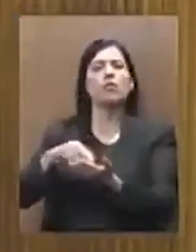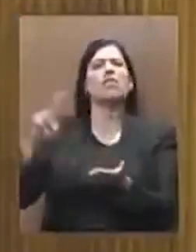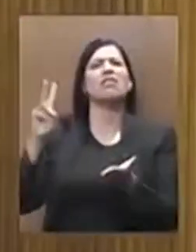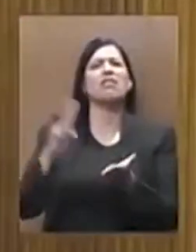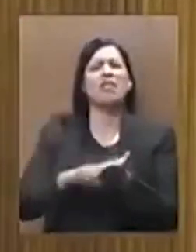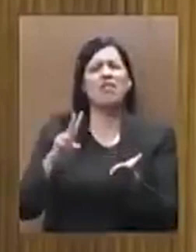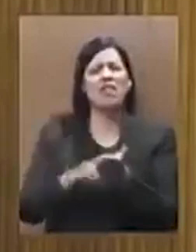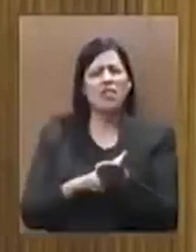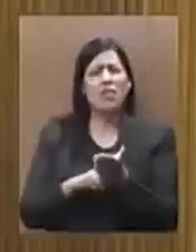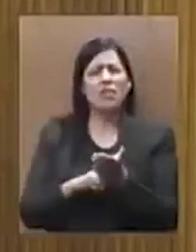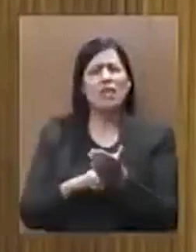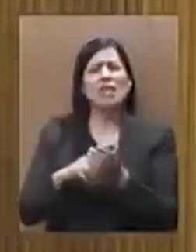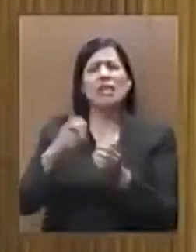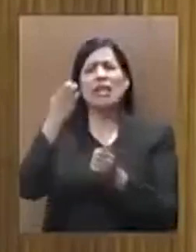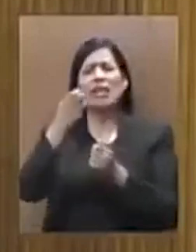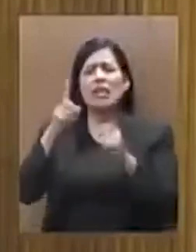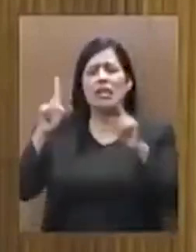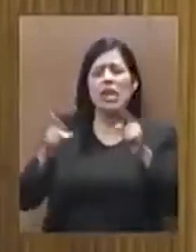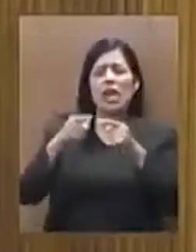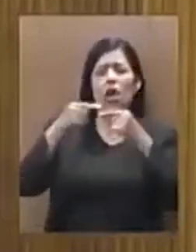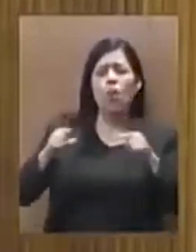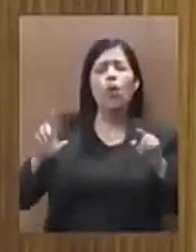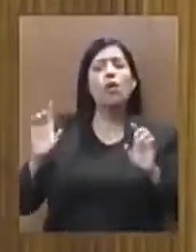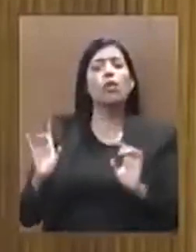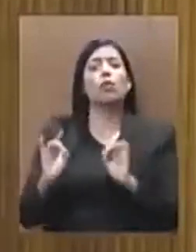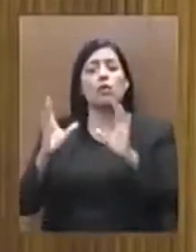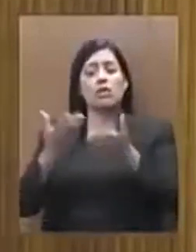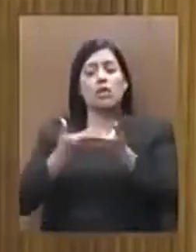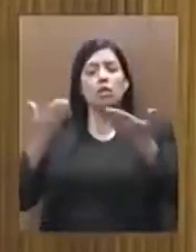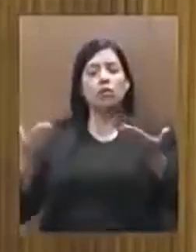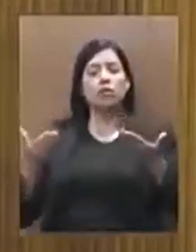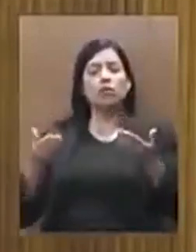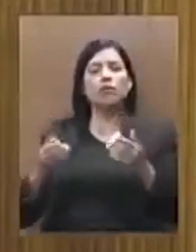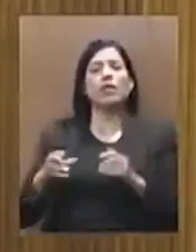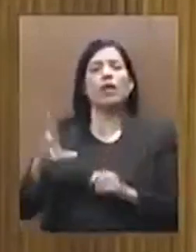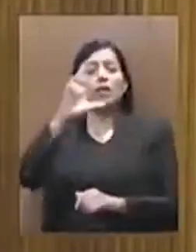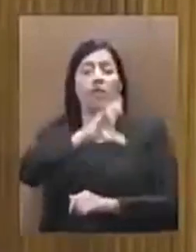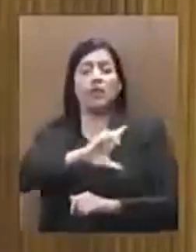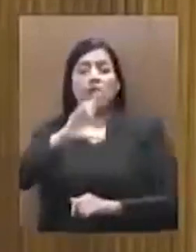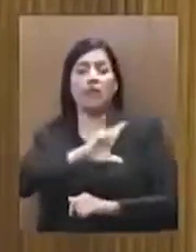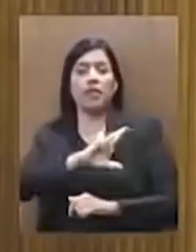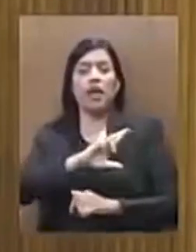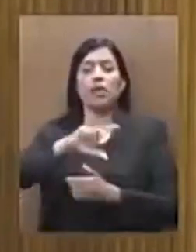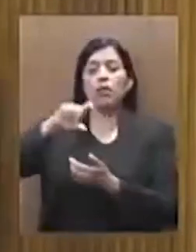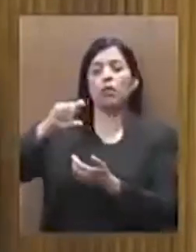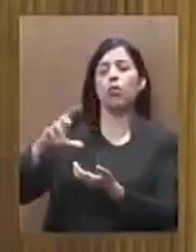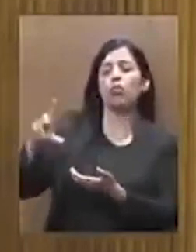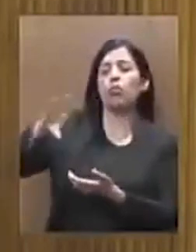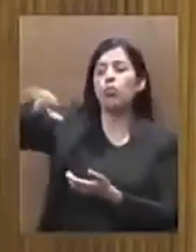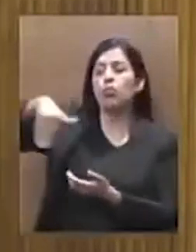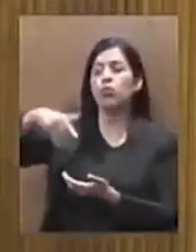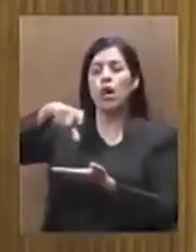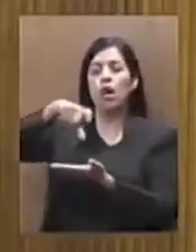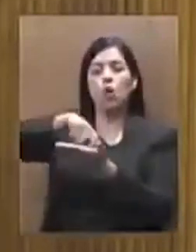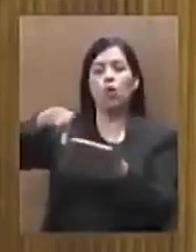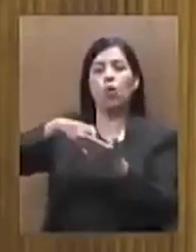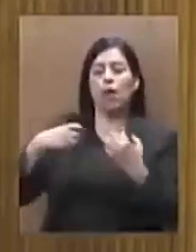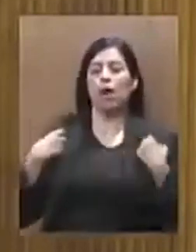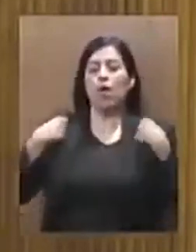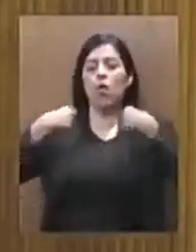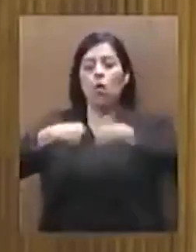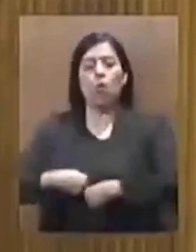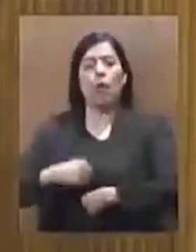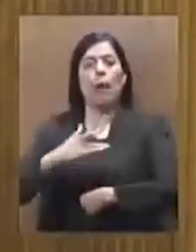valoren sobre todo en estos grandes espectáculos que se están dando el rentar conseguir o comprar estos chalecos